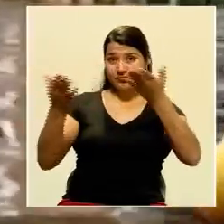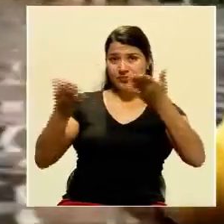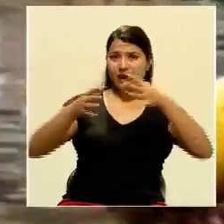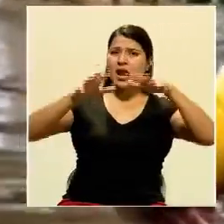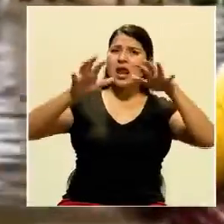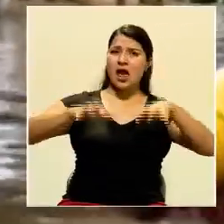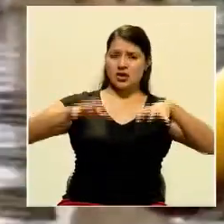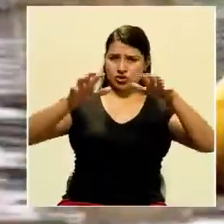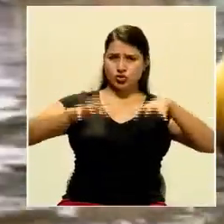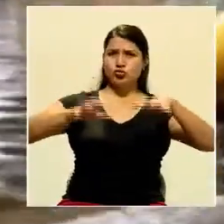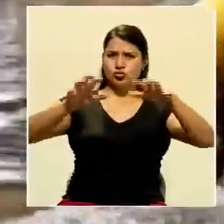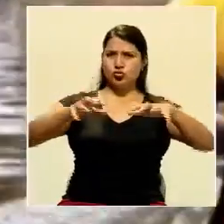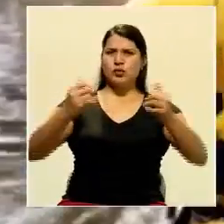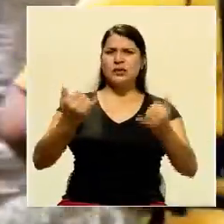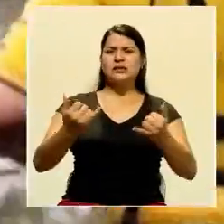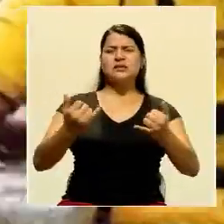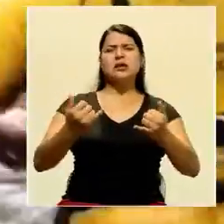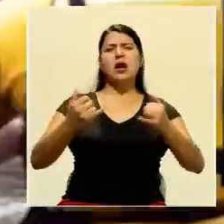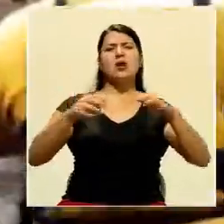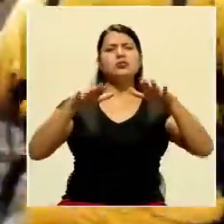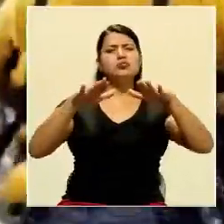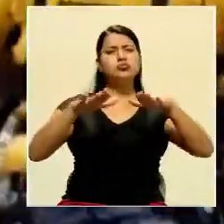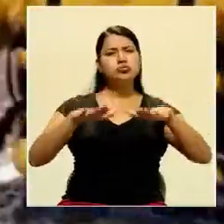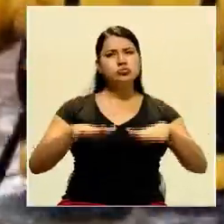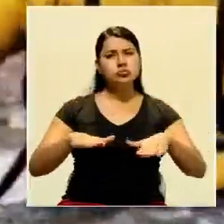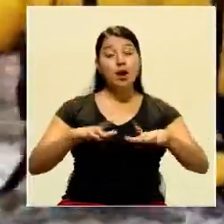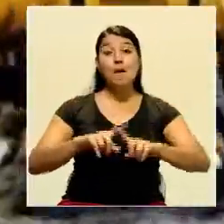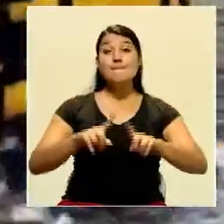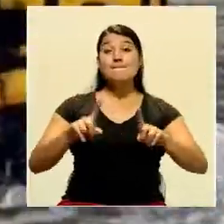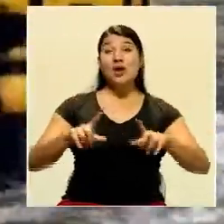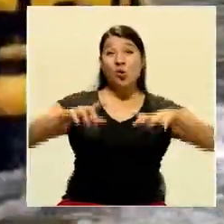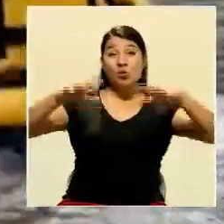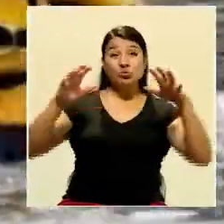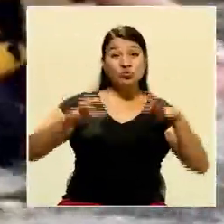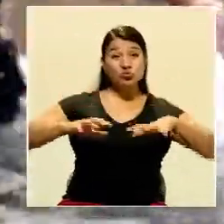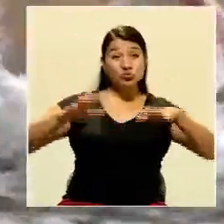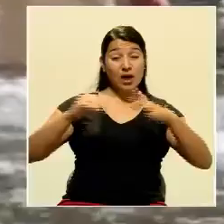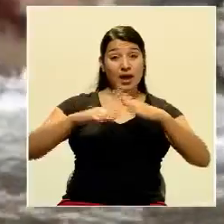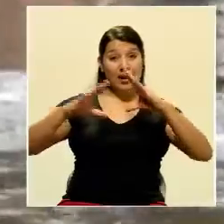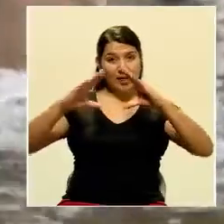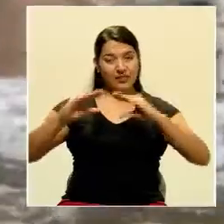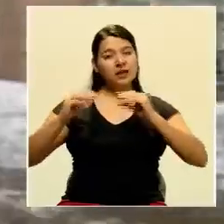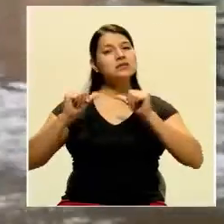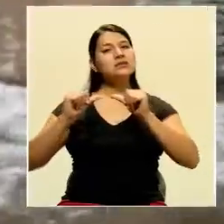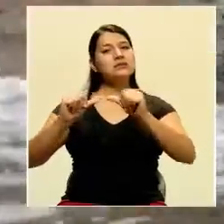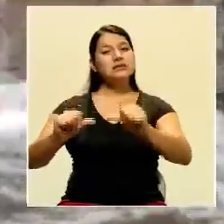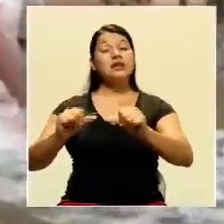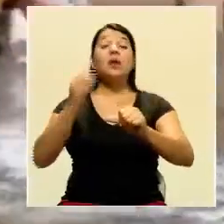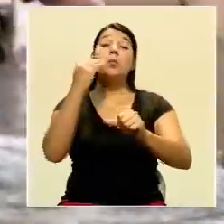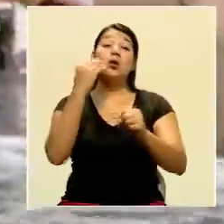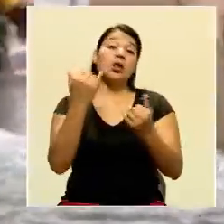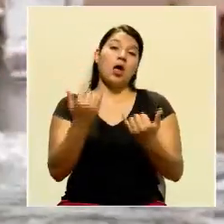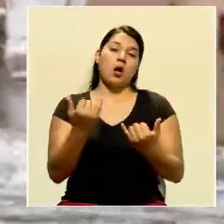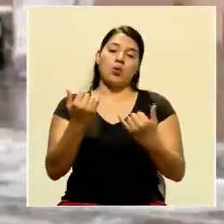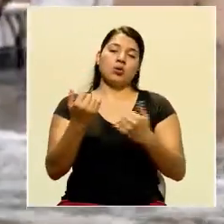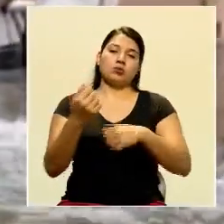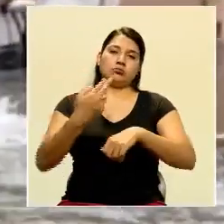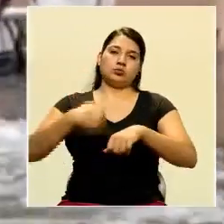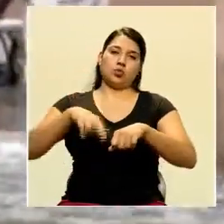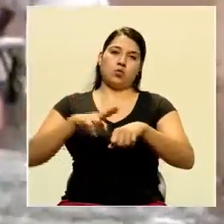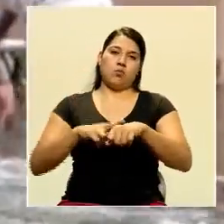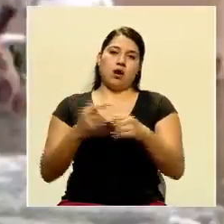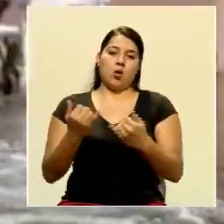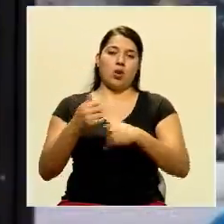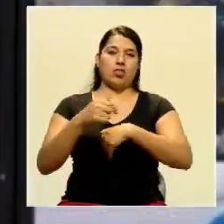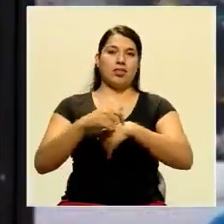precipitaciones disminuyeron considerablemente. Sin embargo, los aguaceros por las tardes se van a mantener debido a las condiciones típicas de la